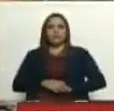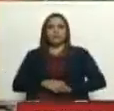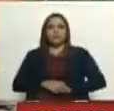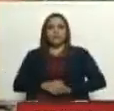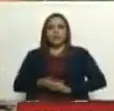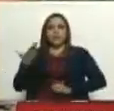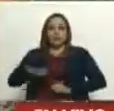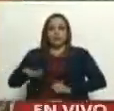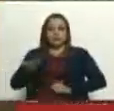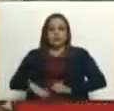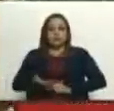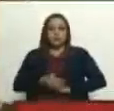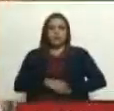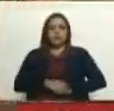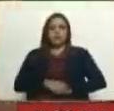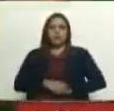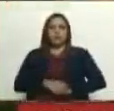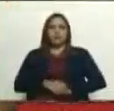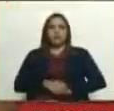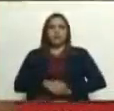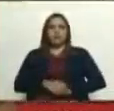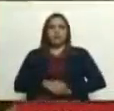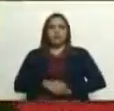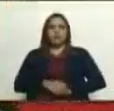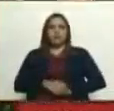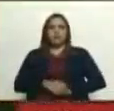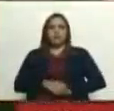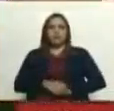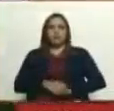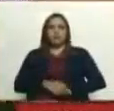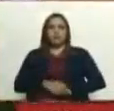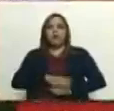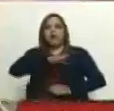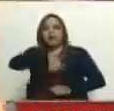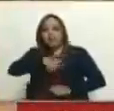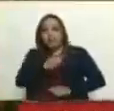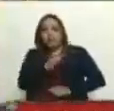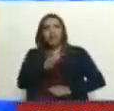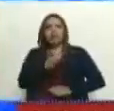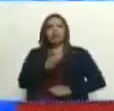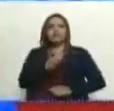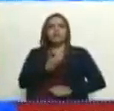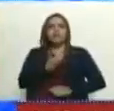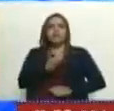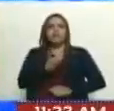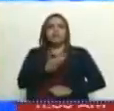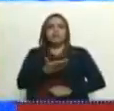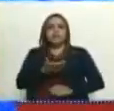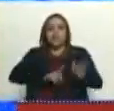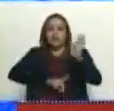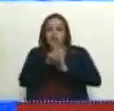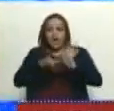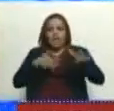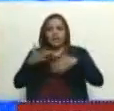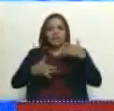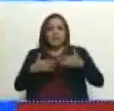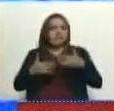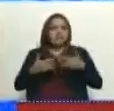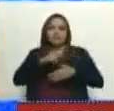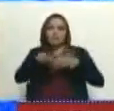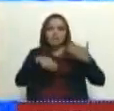vital para las actividades diarias que ejercemos a nivel